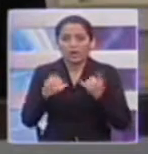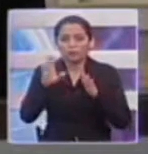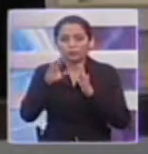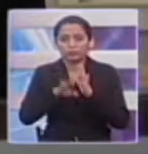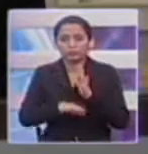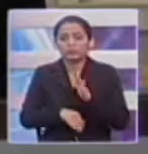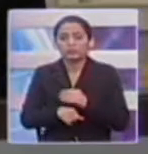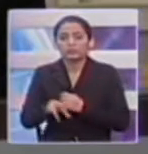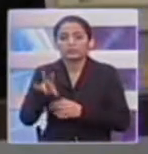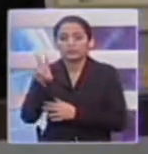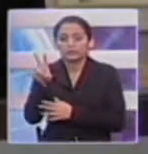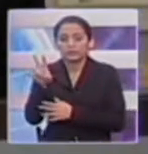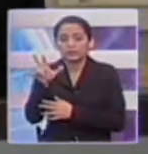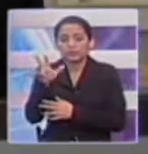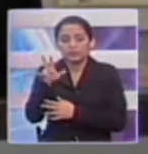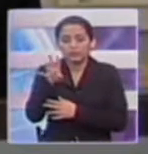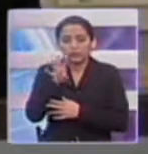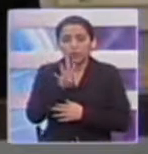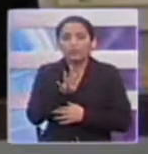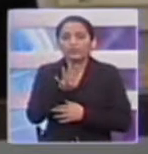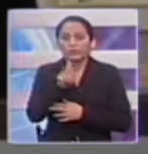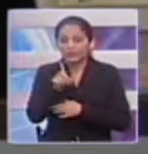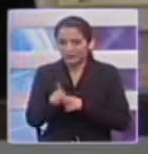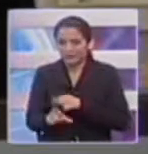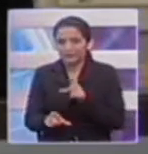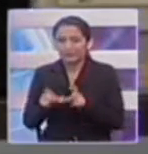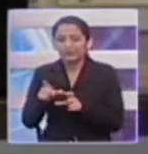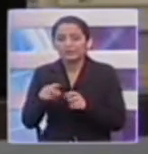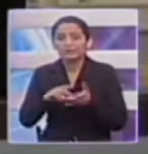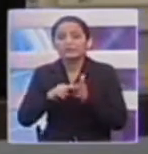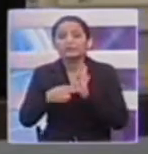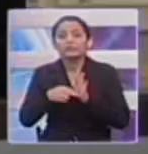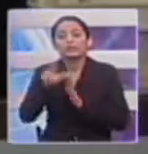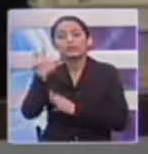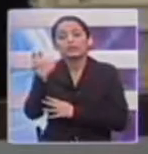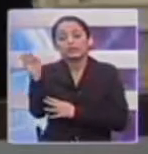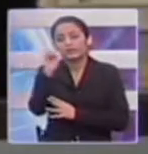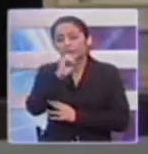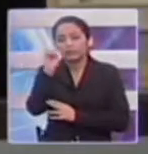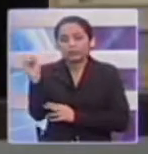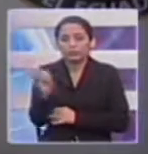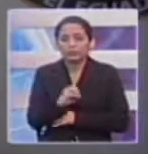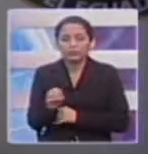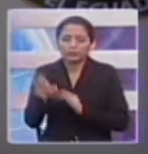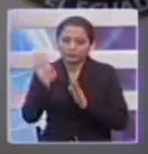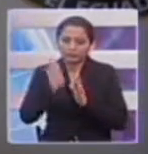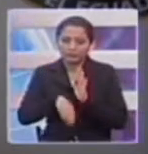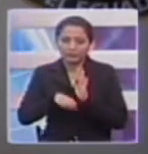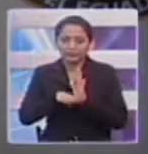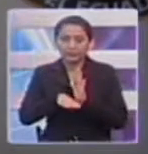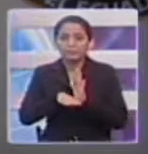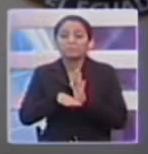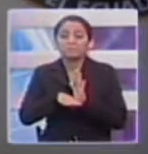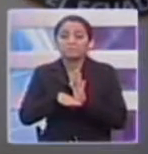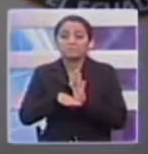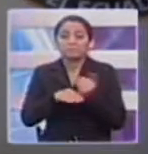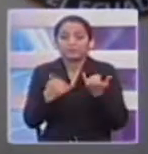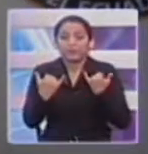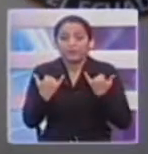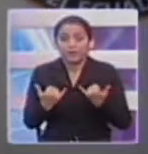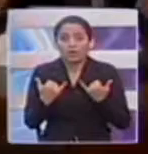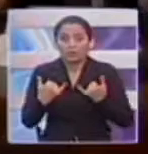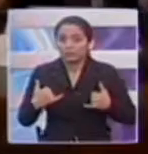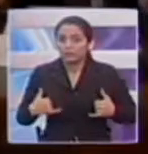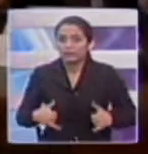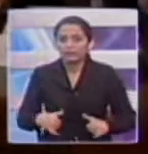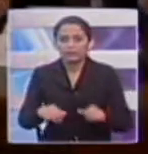en el año 2016 es decir hay una reducción del 13 punto 75 por ciento la campaña de seguridad vial que cumplirá